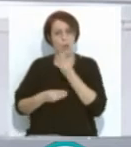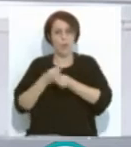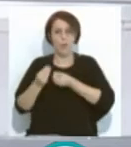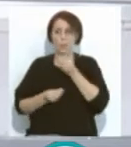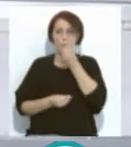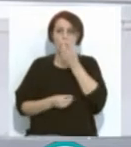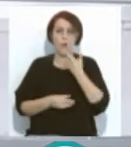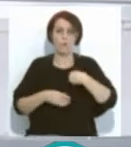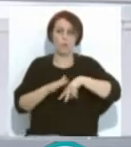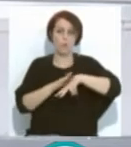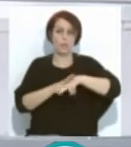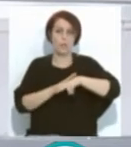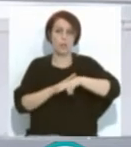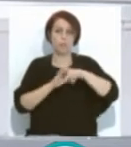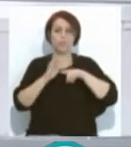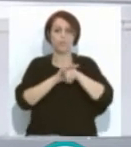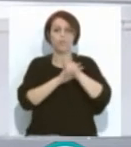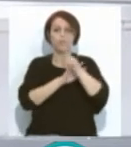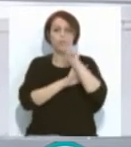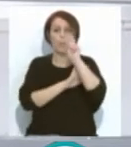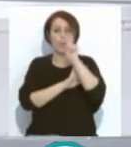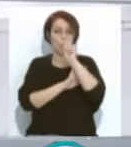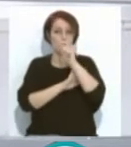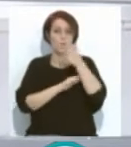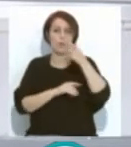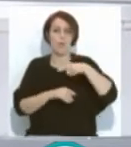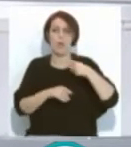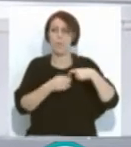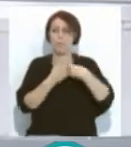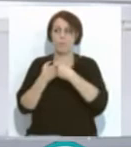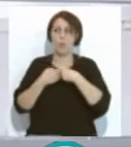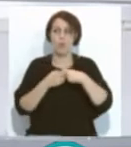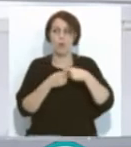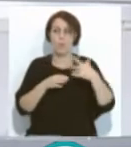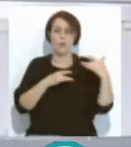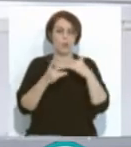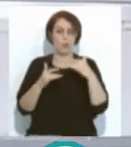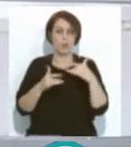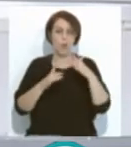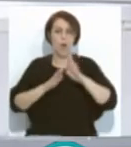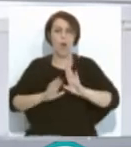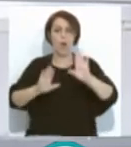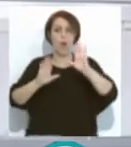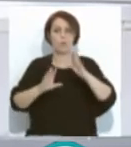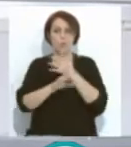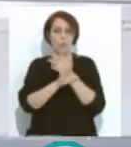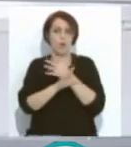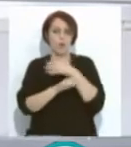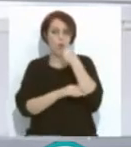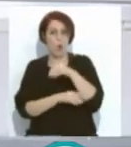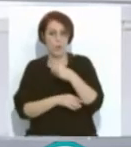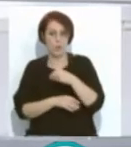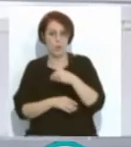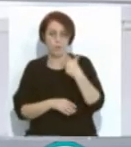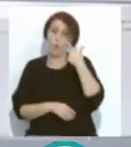al futbolista crecer haciendo minutos, teniendo minutos y teniendo participación en los partidos, aunque sea jugando con el filial. Y ojo que el filial